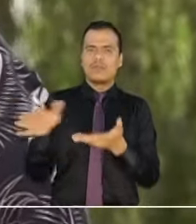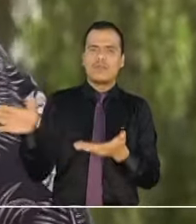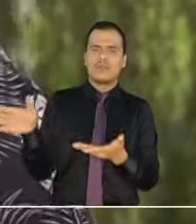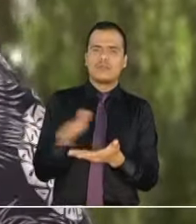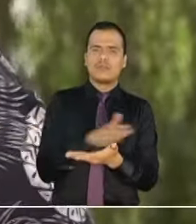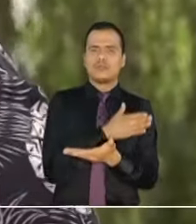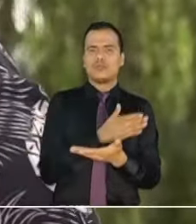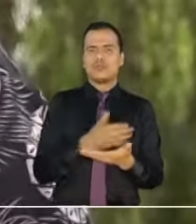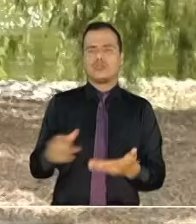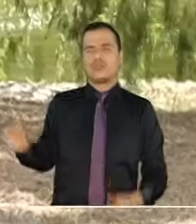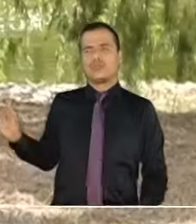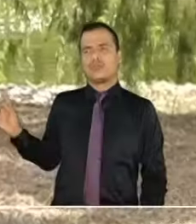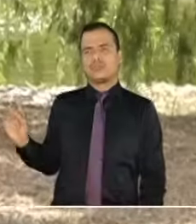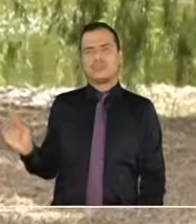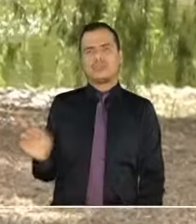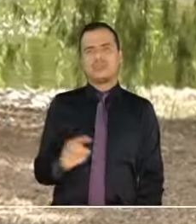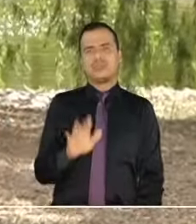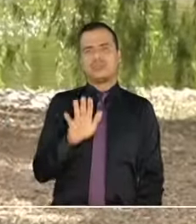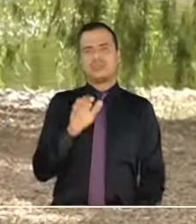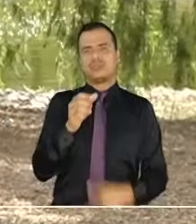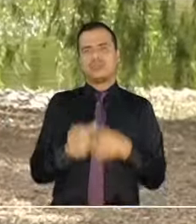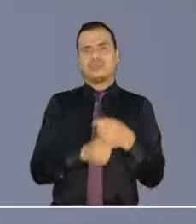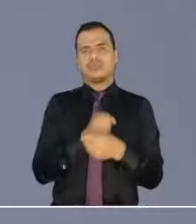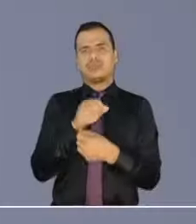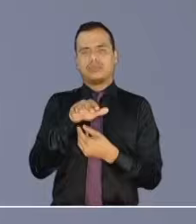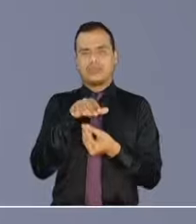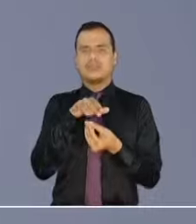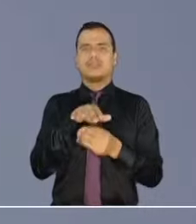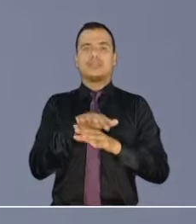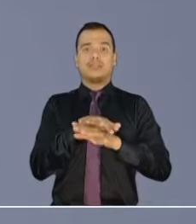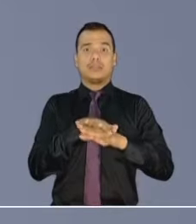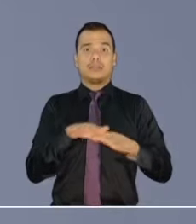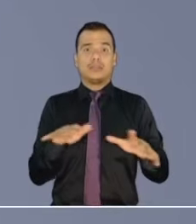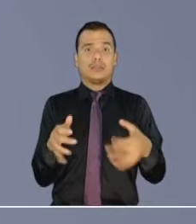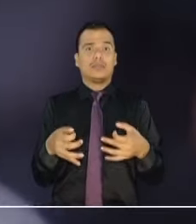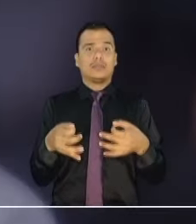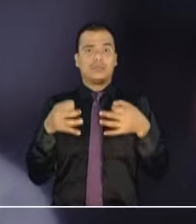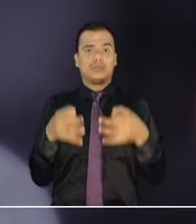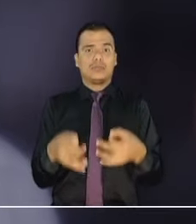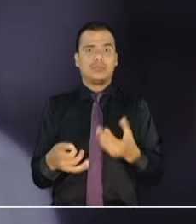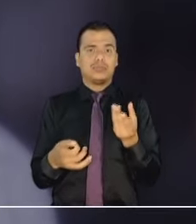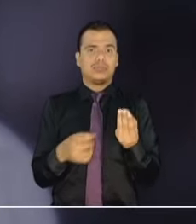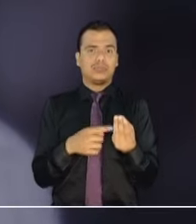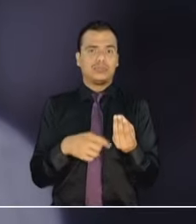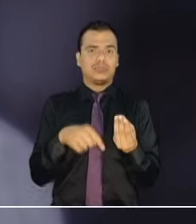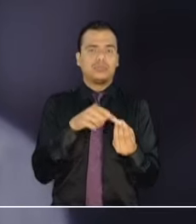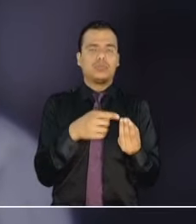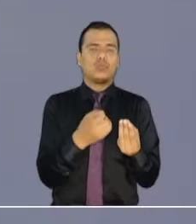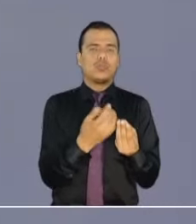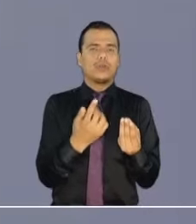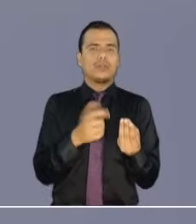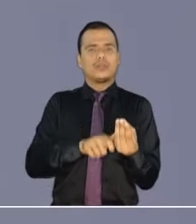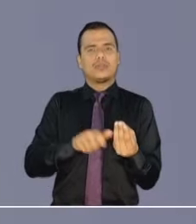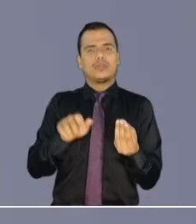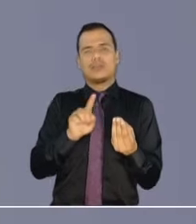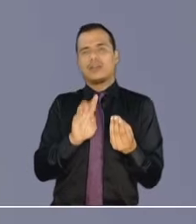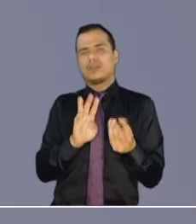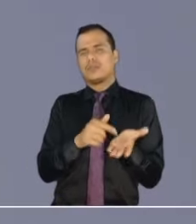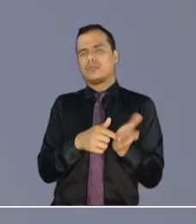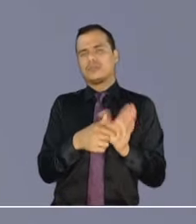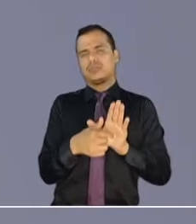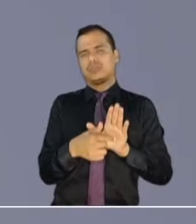y poderlo transmitir a nuevas generaciones. Actualmente se conforma de 14 músicos en escena, donde se interpretan géneros afroantillanos